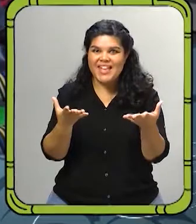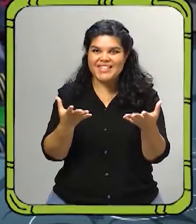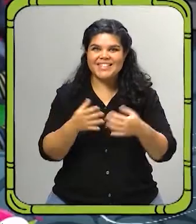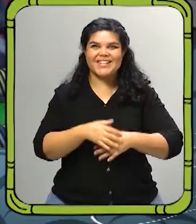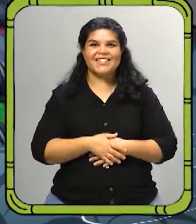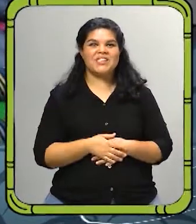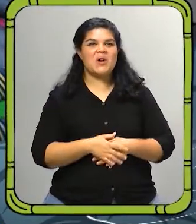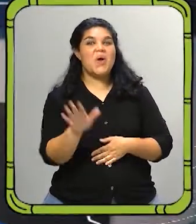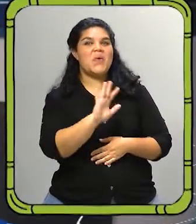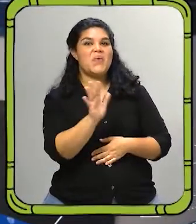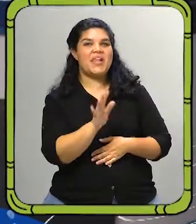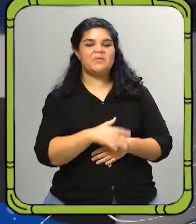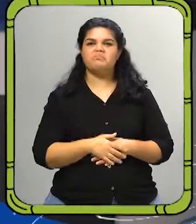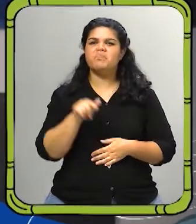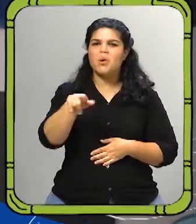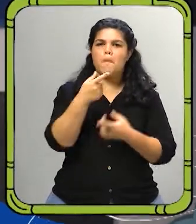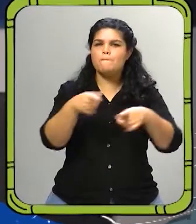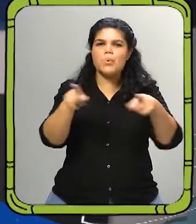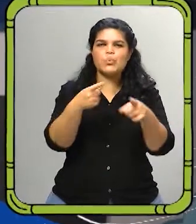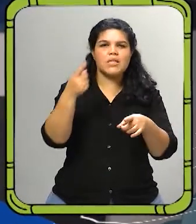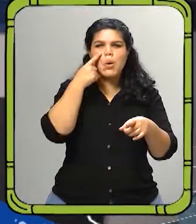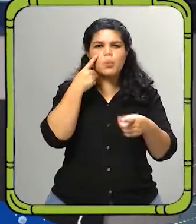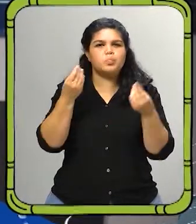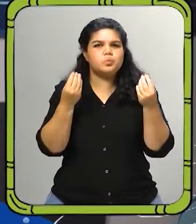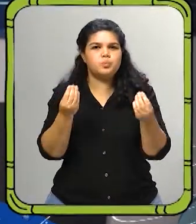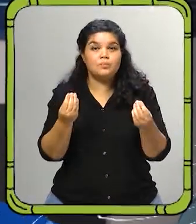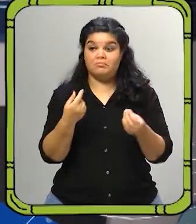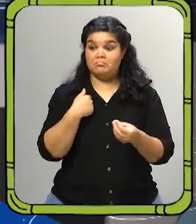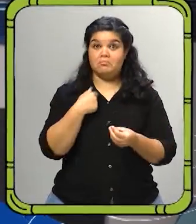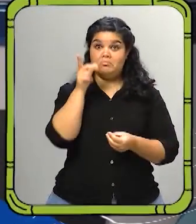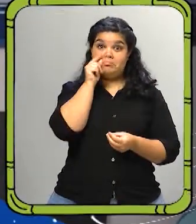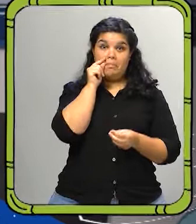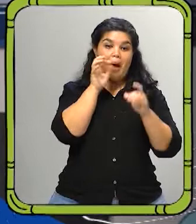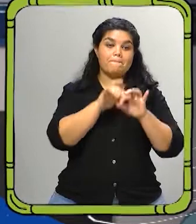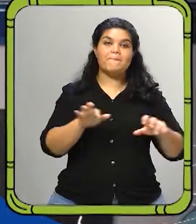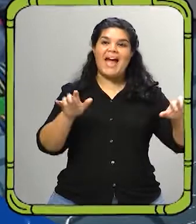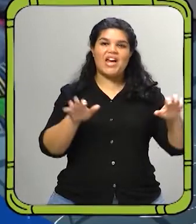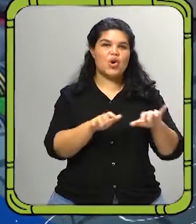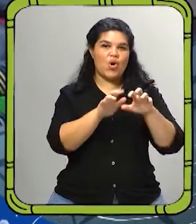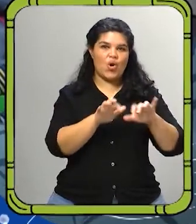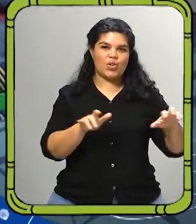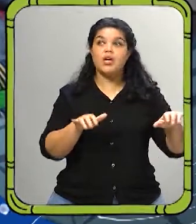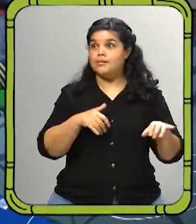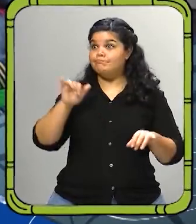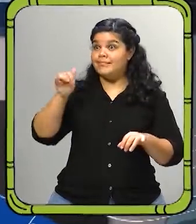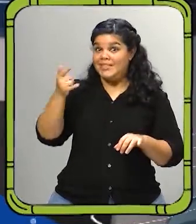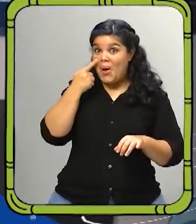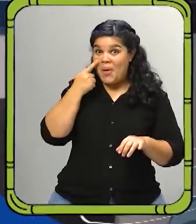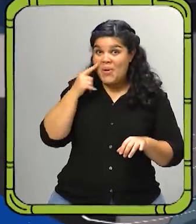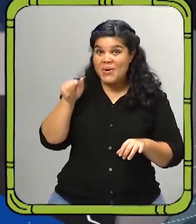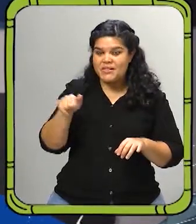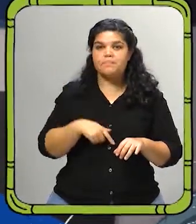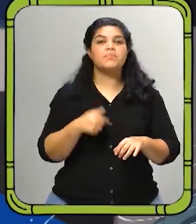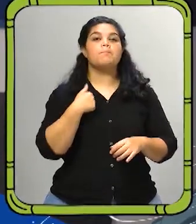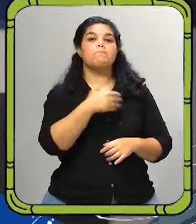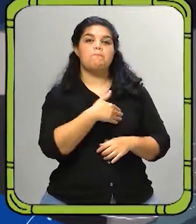¿Y vos cómo conociste la música? Mi viejo toca el piano, que es otro instrumento, hacía a teclas. Sí, lo conocemos. Y mi